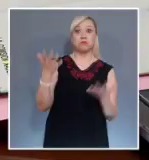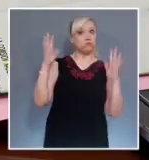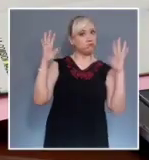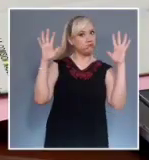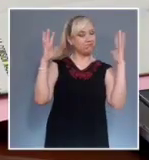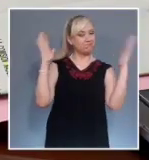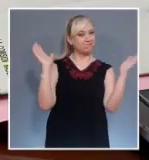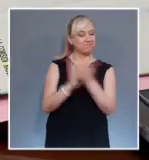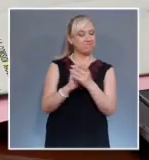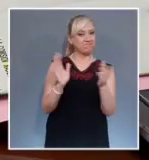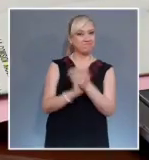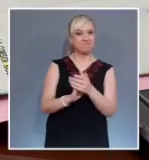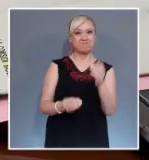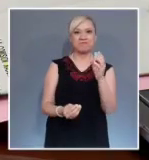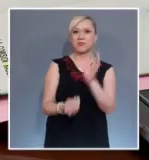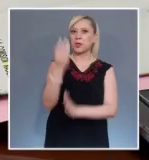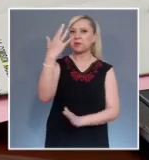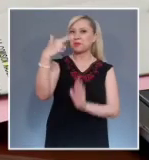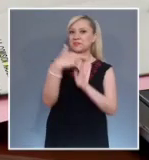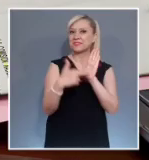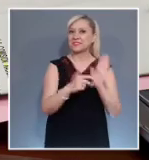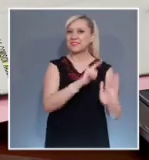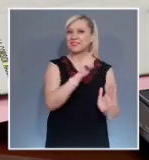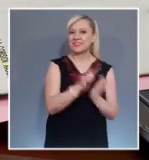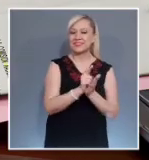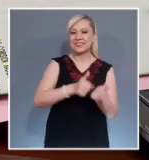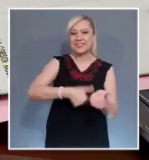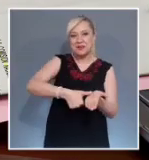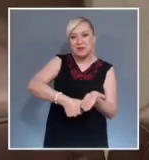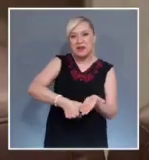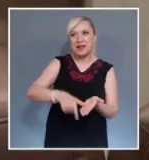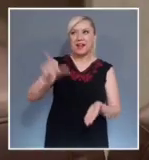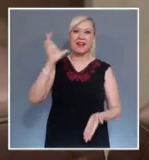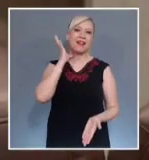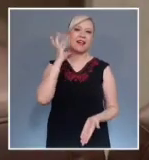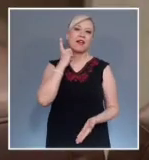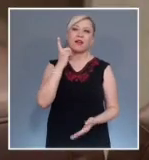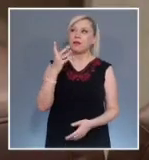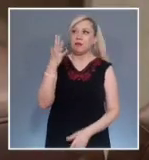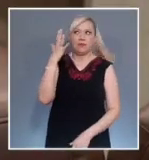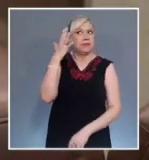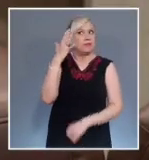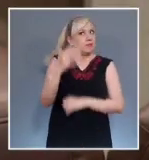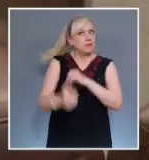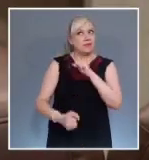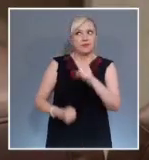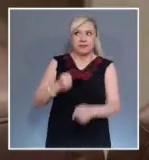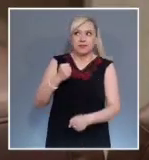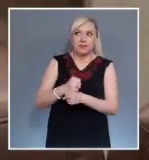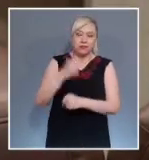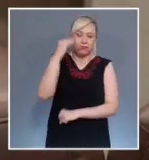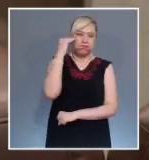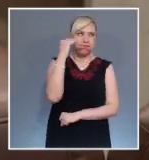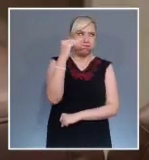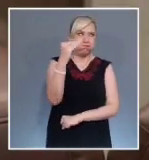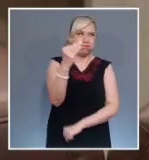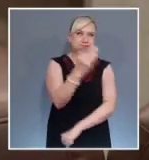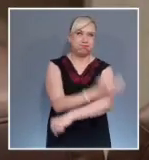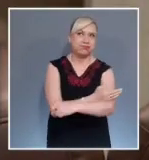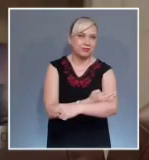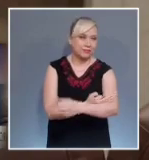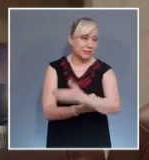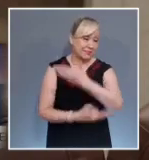civiles y familiares Aunque reconoció que llegó cinco años tarde yo espero que este código contribuya a solucionar muchos problemas